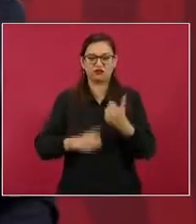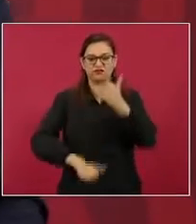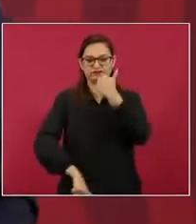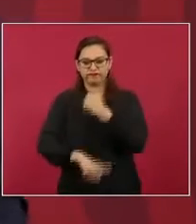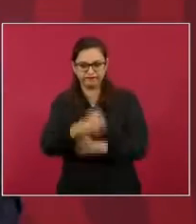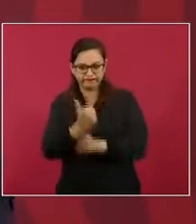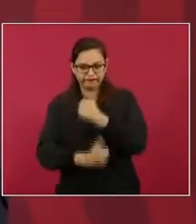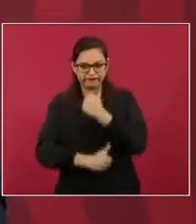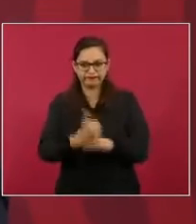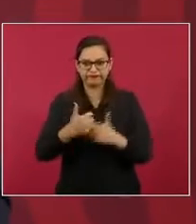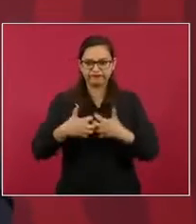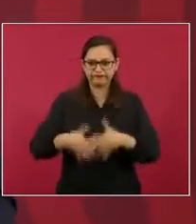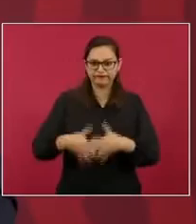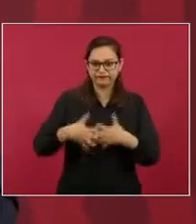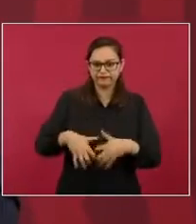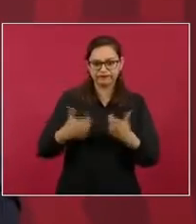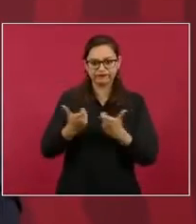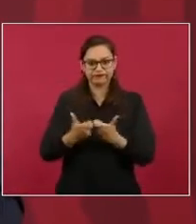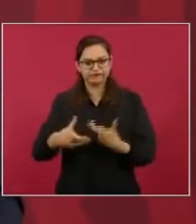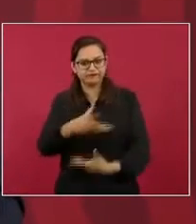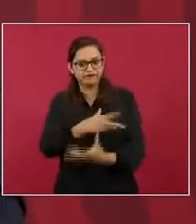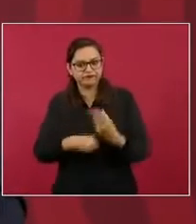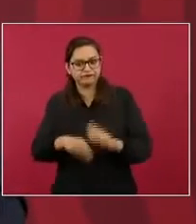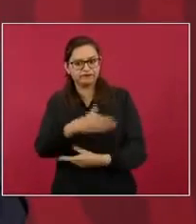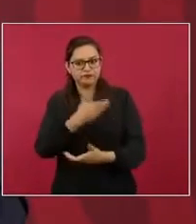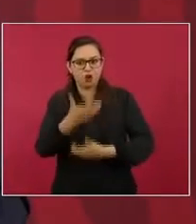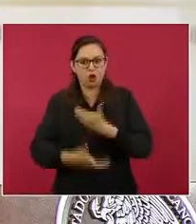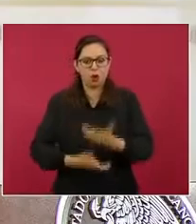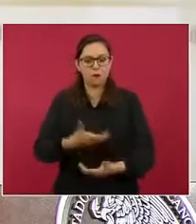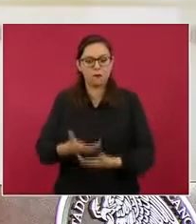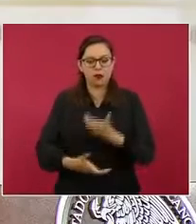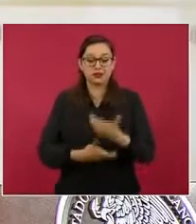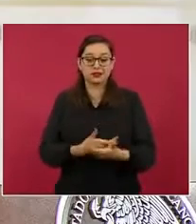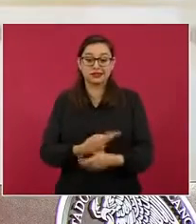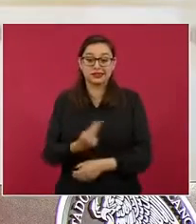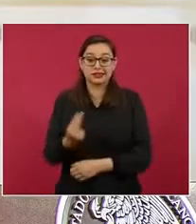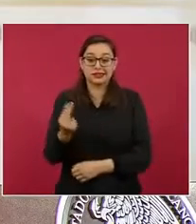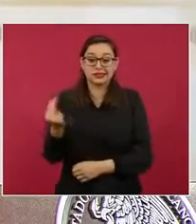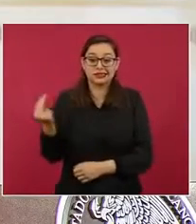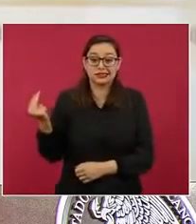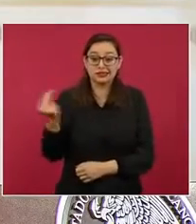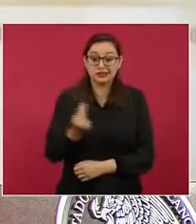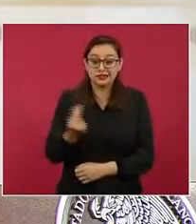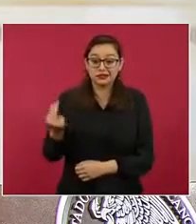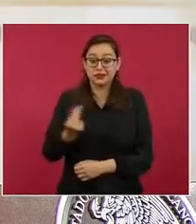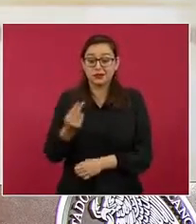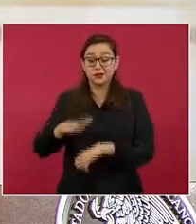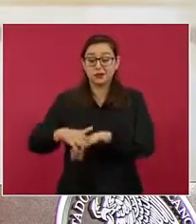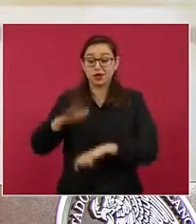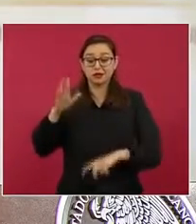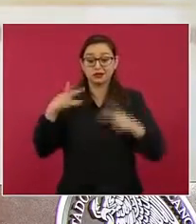competitiva en lo económico, en lo comercial, si no contamos con fuerza de trabajo.